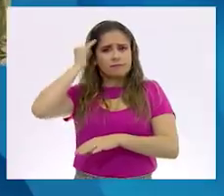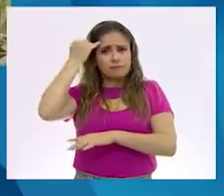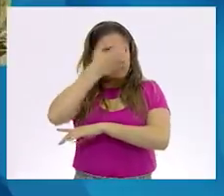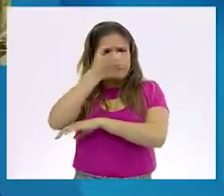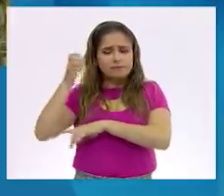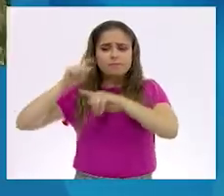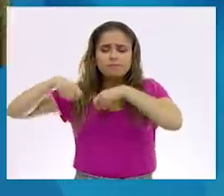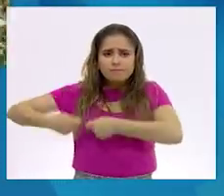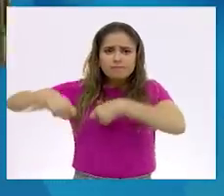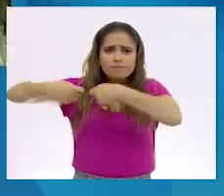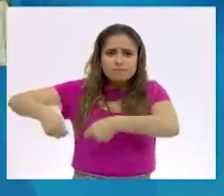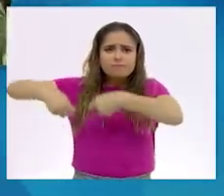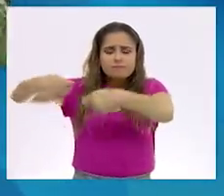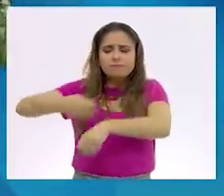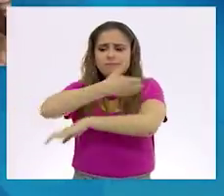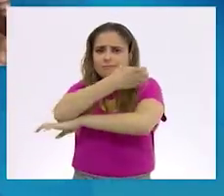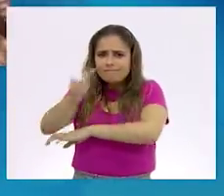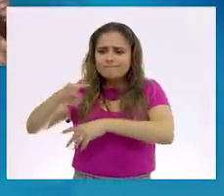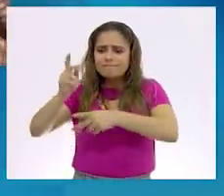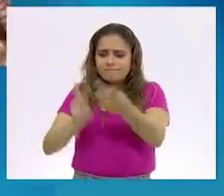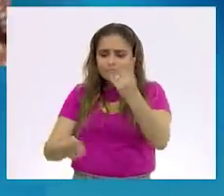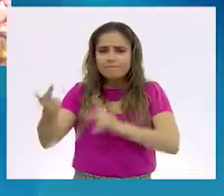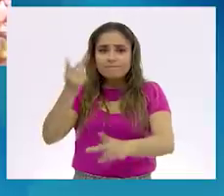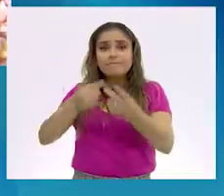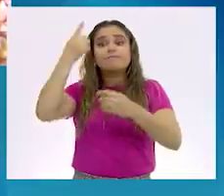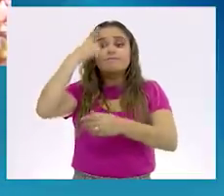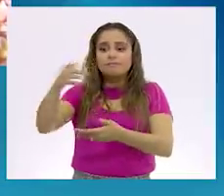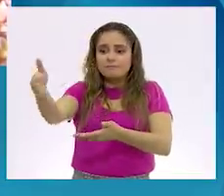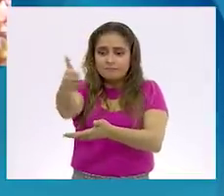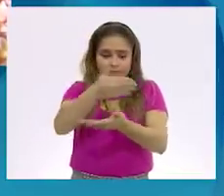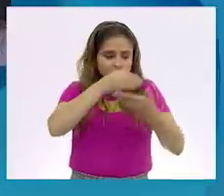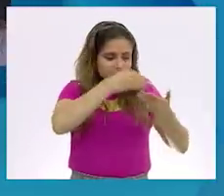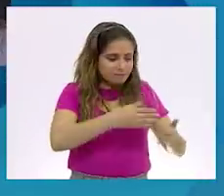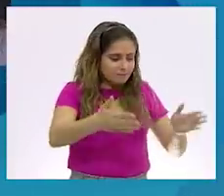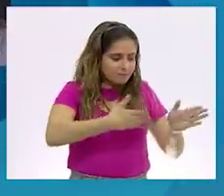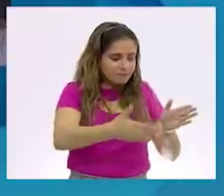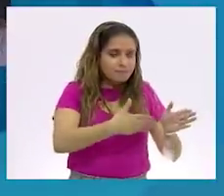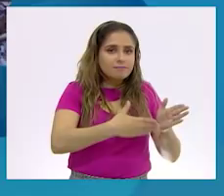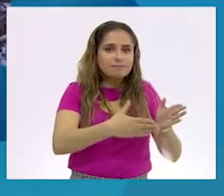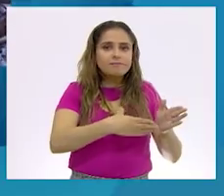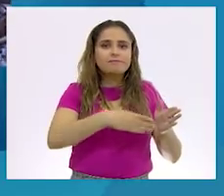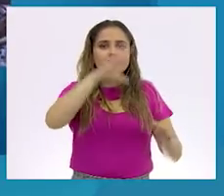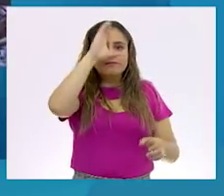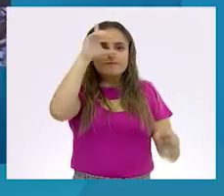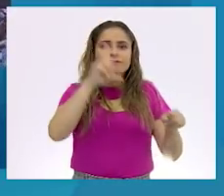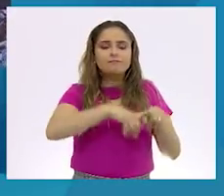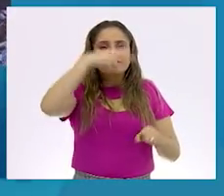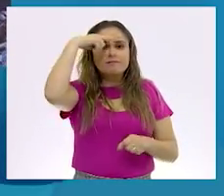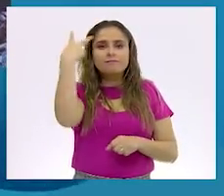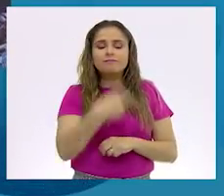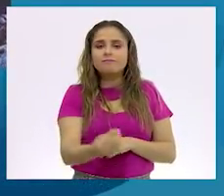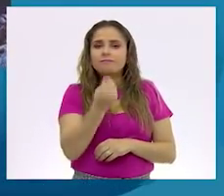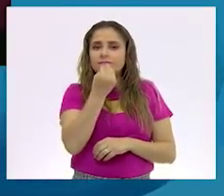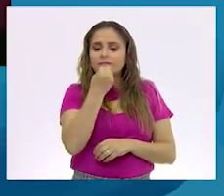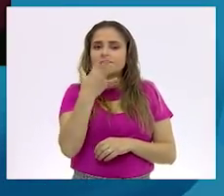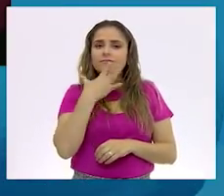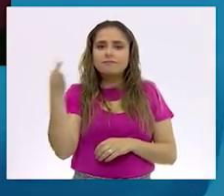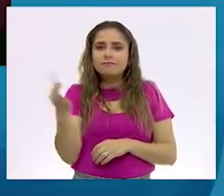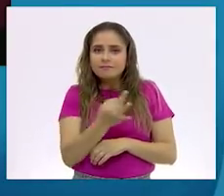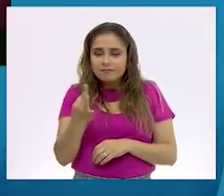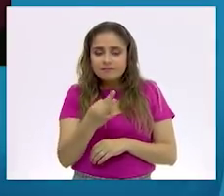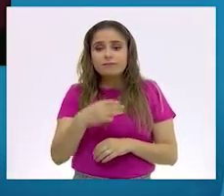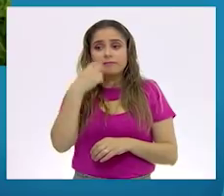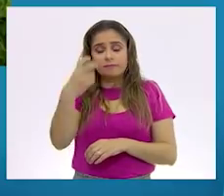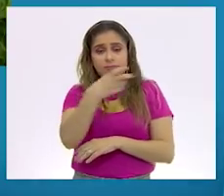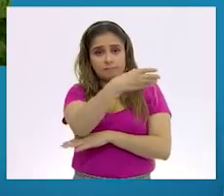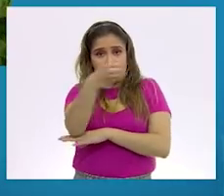el ingrediente esencial de nuestra cocina tradicional mexicana, patrimonio cultural de la humanidad. La diversidad